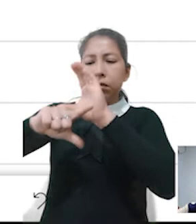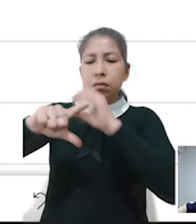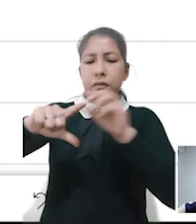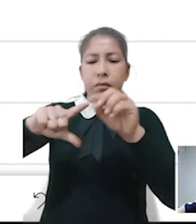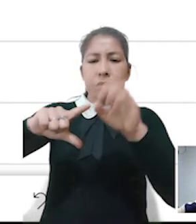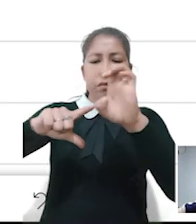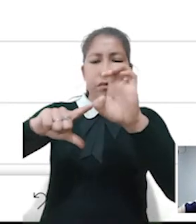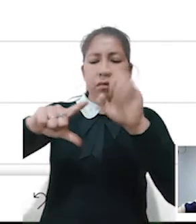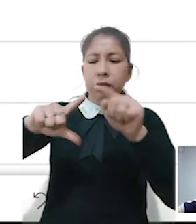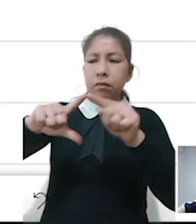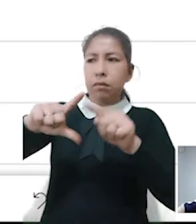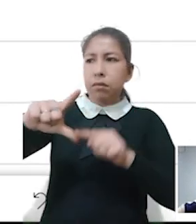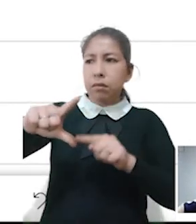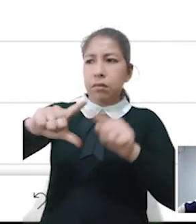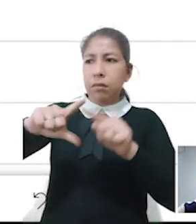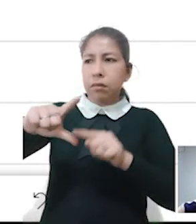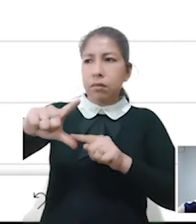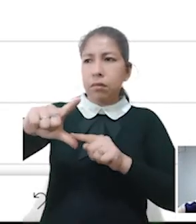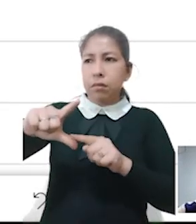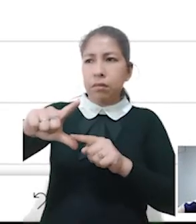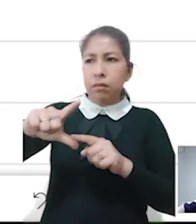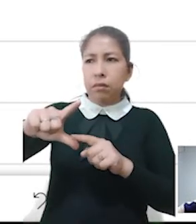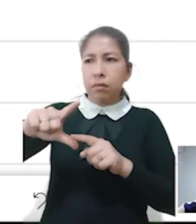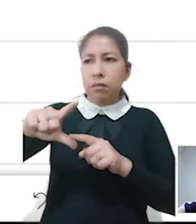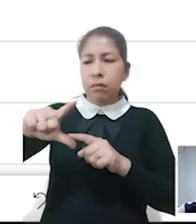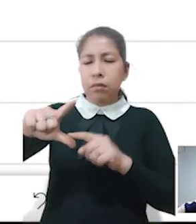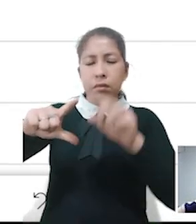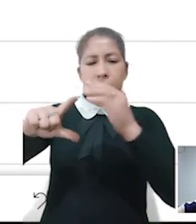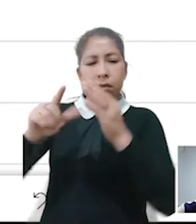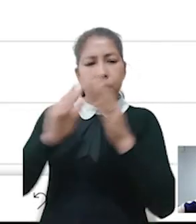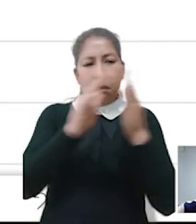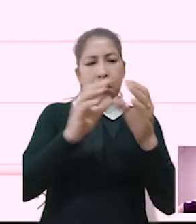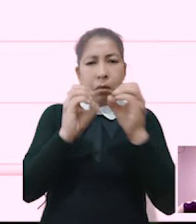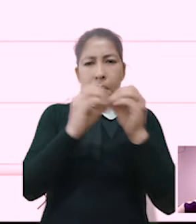primero en ese triángulo, voy a colocar acá para que nos ordenemos, en el triángulo